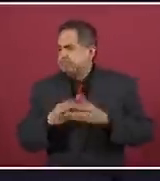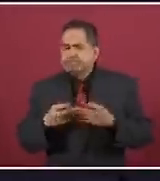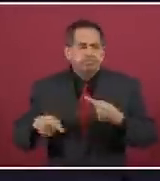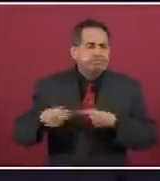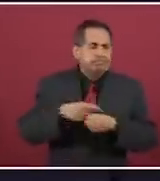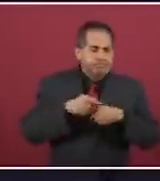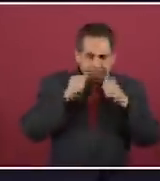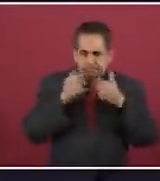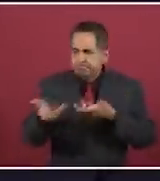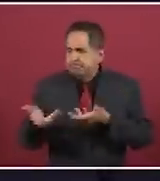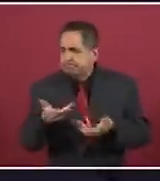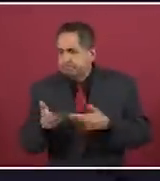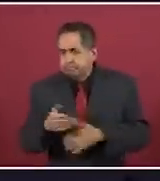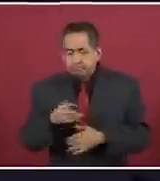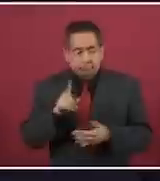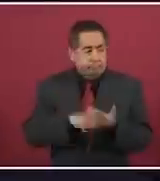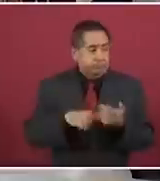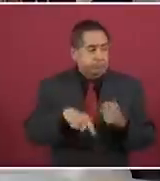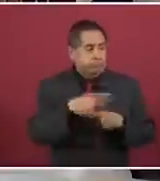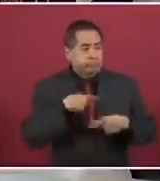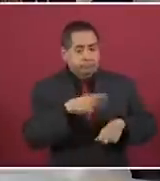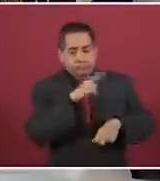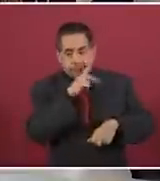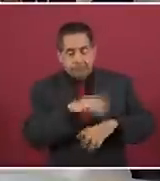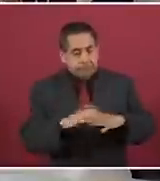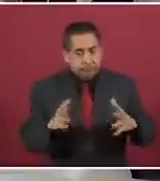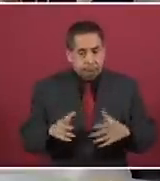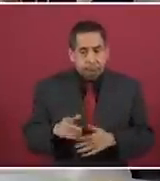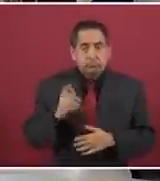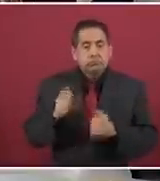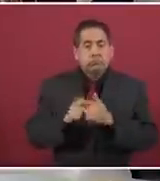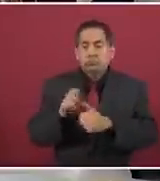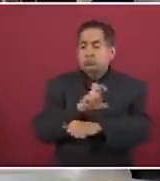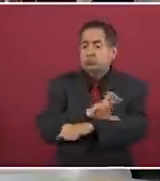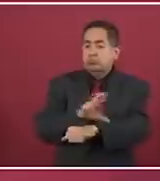estar atendiendo esto que le preocupa a la gente, y coordinación.